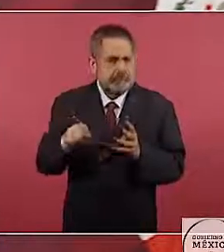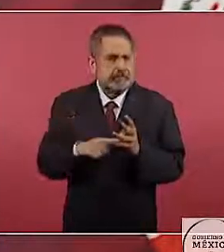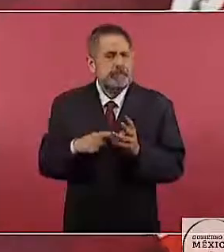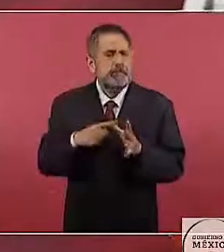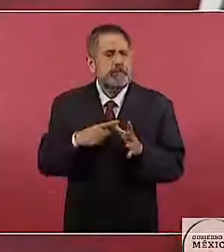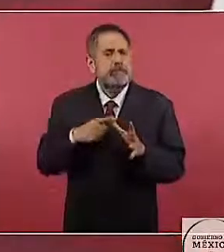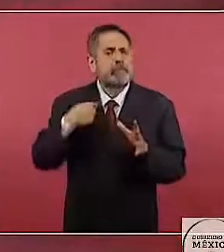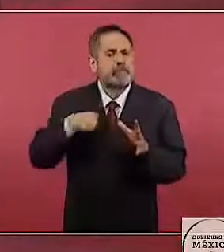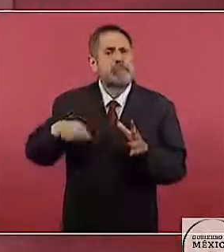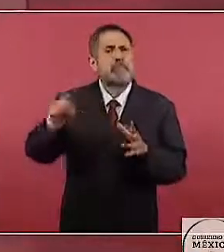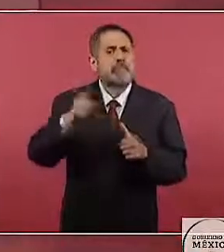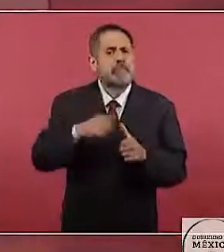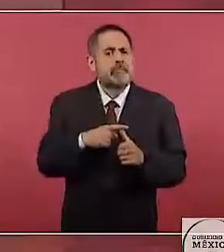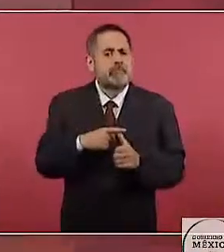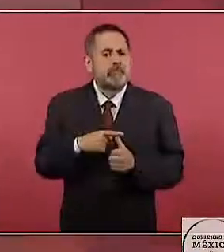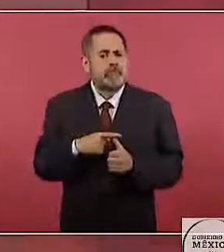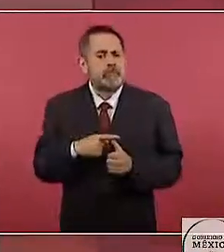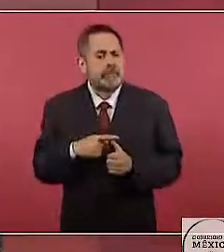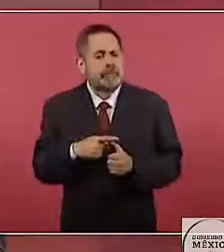Voy